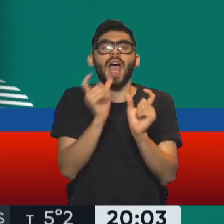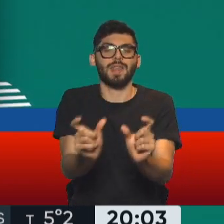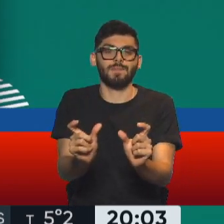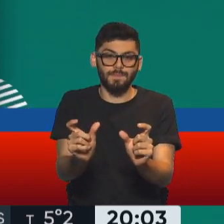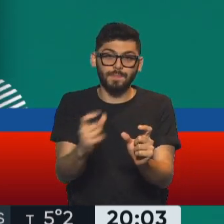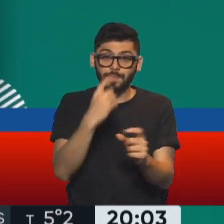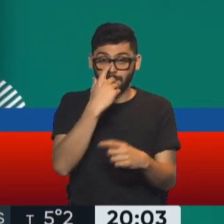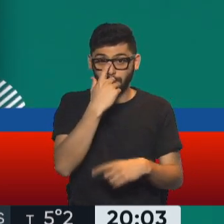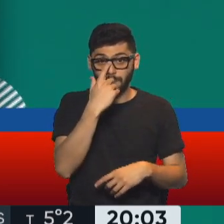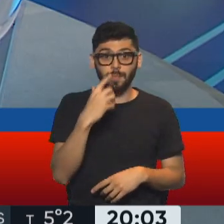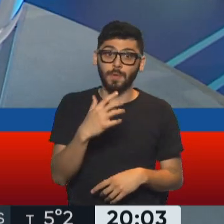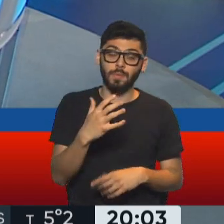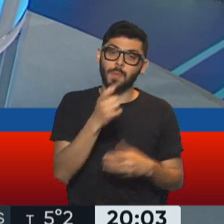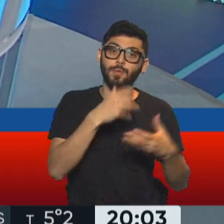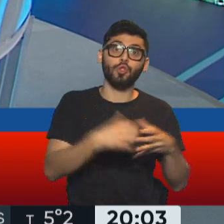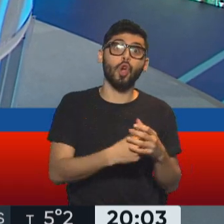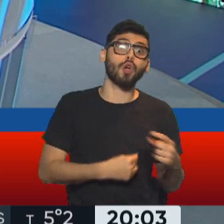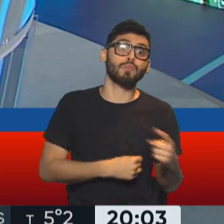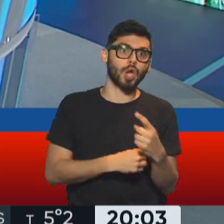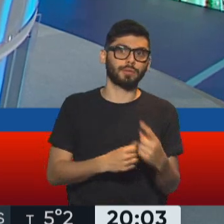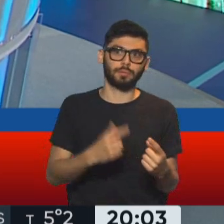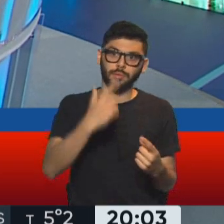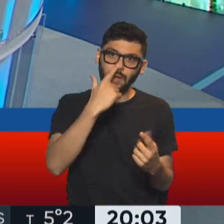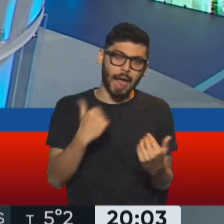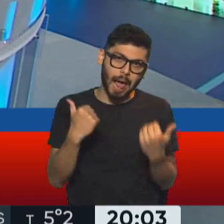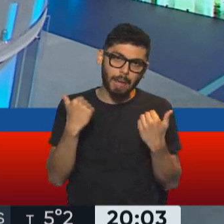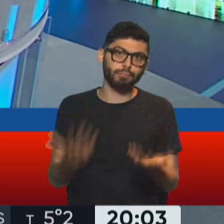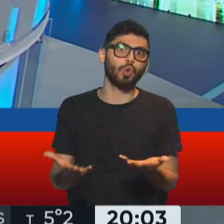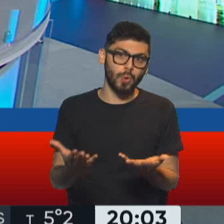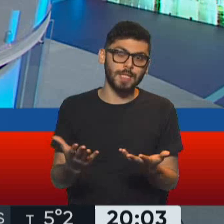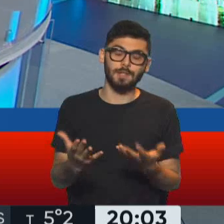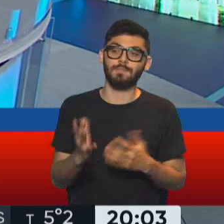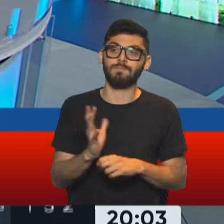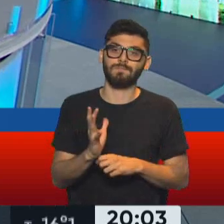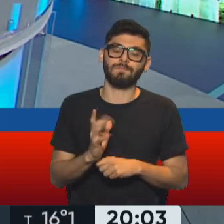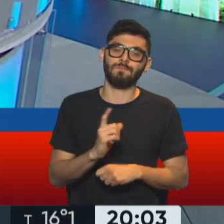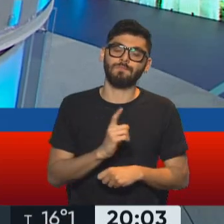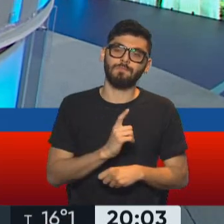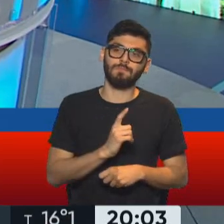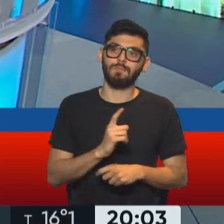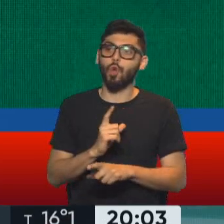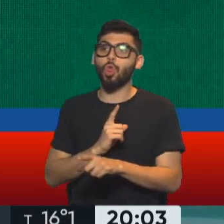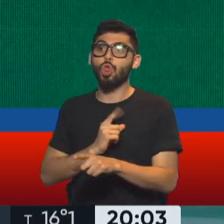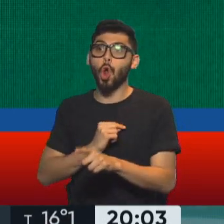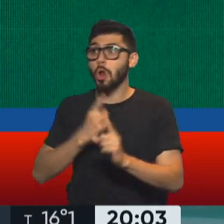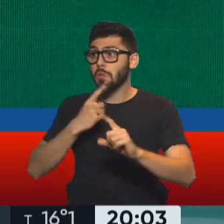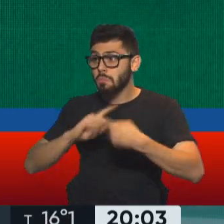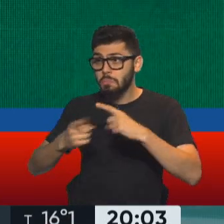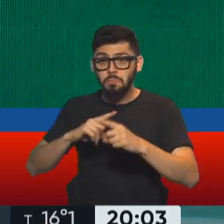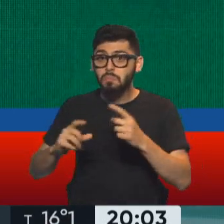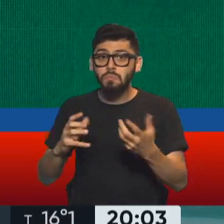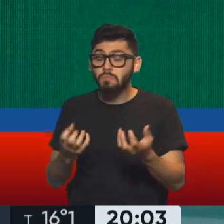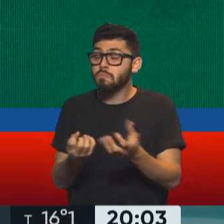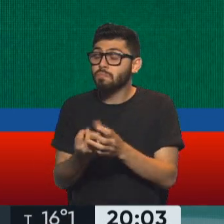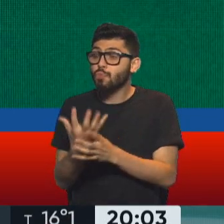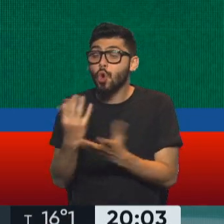la oposición que toma esta muestra de dolor, que insisto, no sabemos quién comenzó a